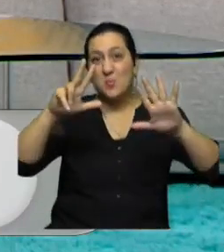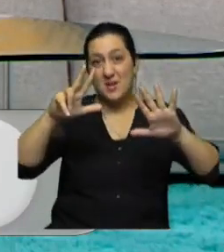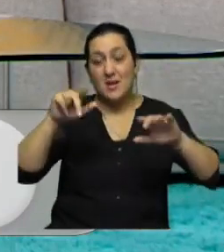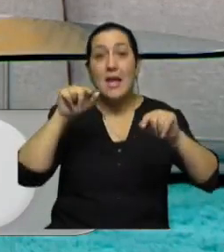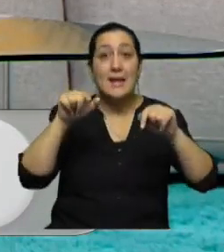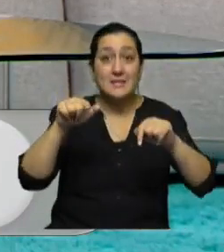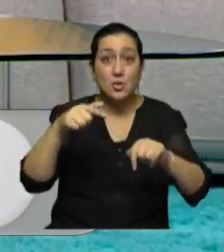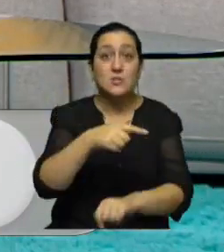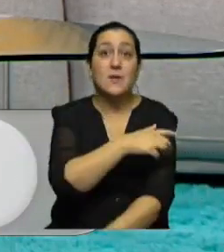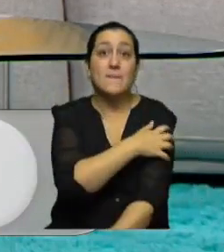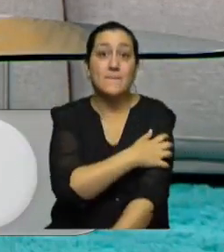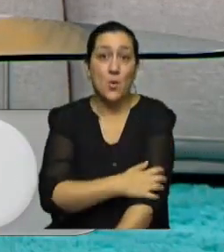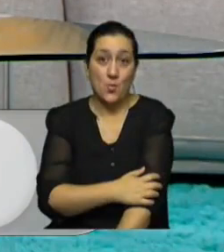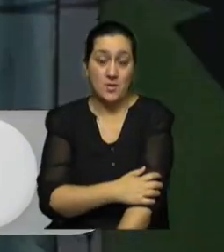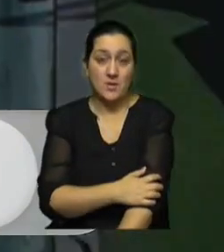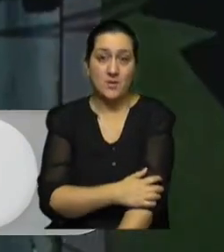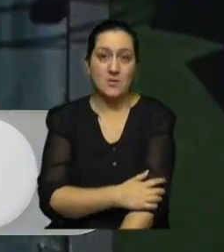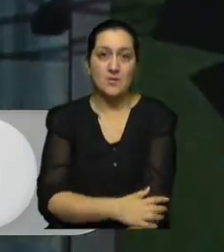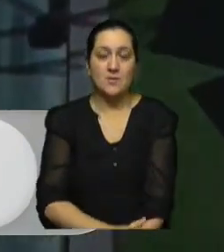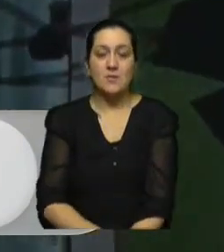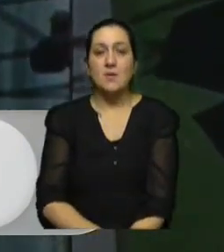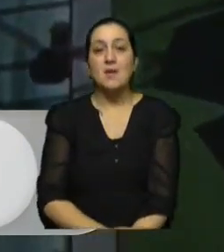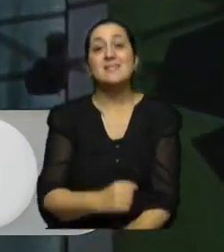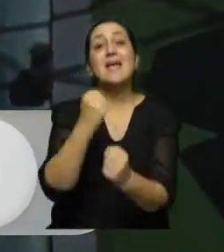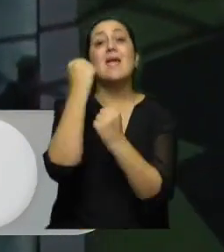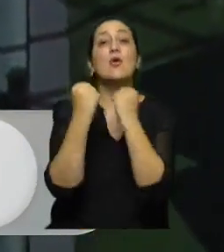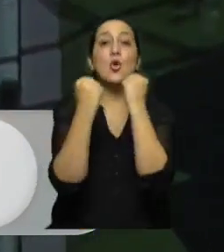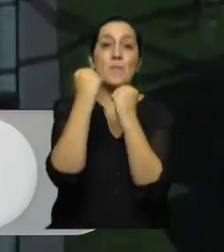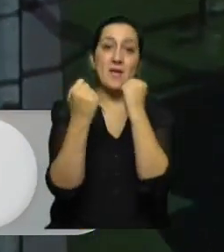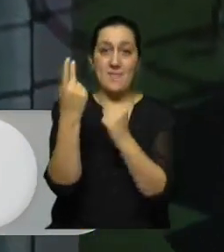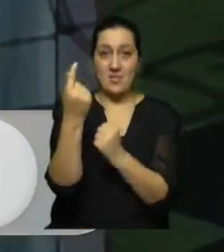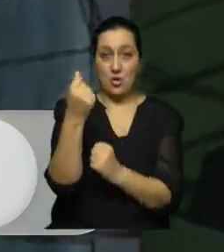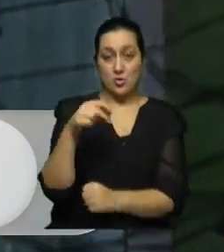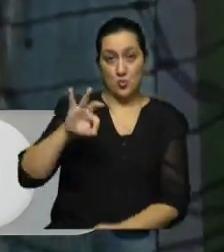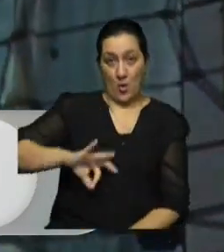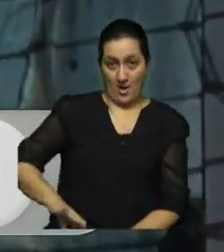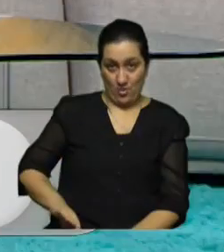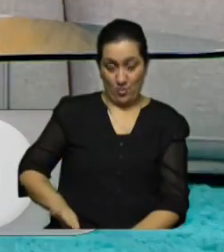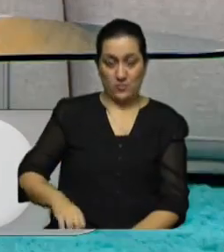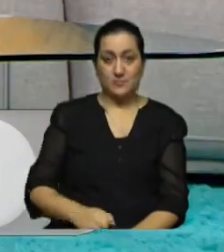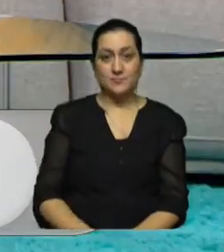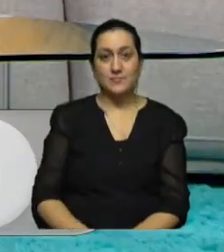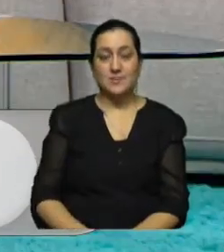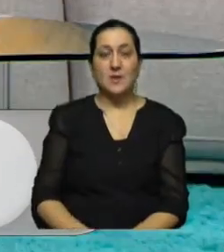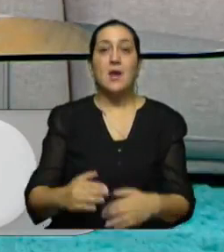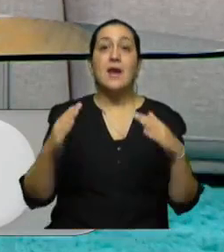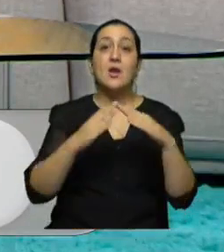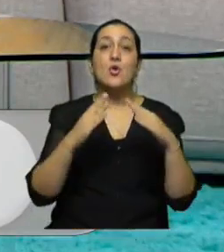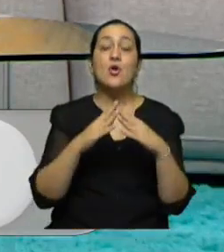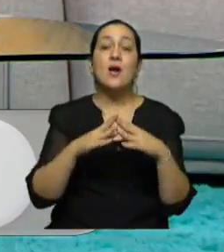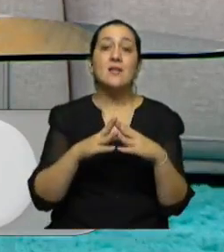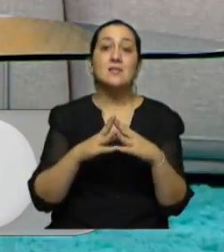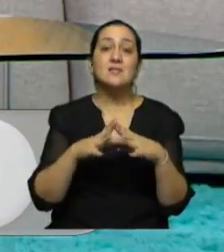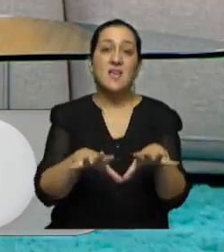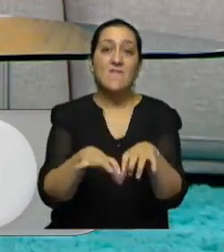pobre. Desde Para la visión económica del Estado. Del Instituto Nacional de Estadística, en hogares de una sola persona,